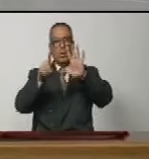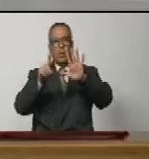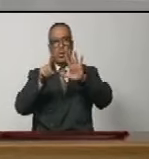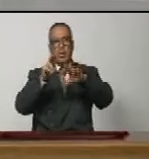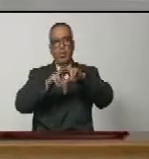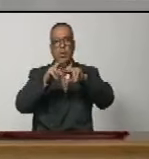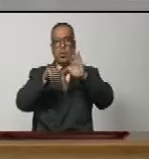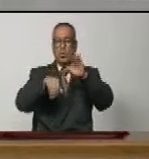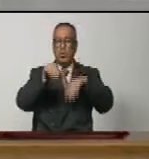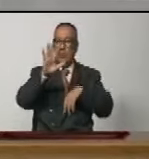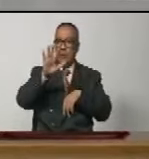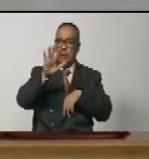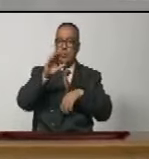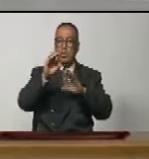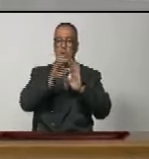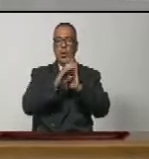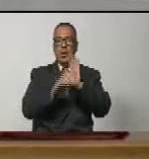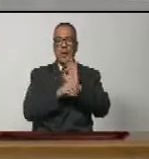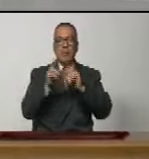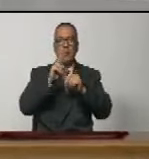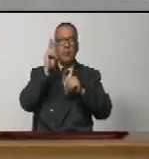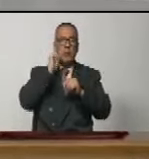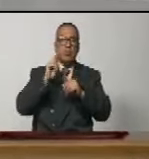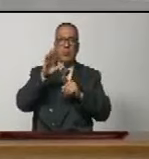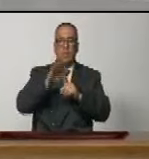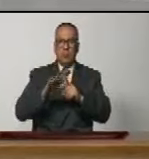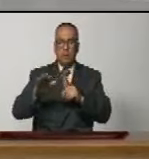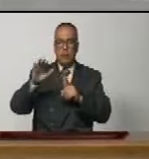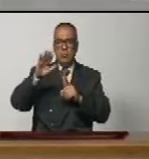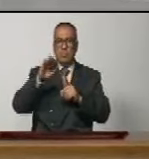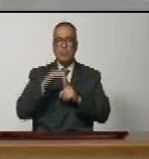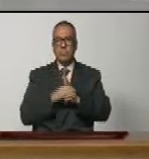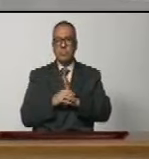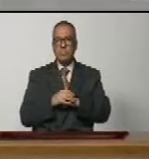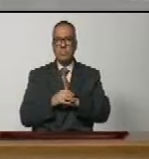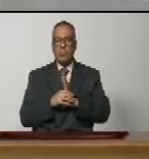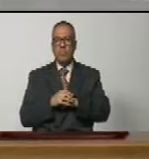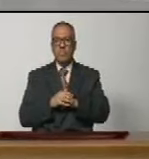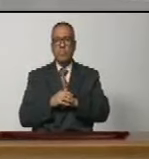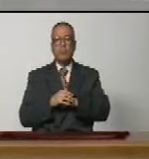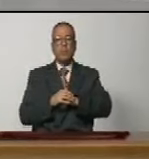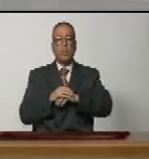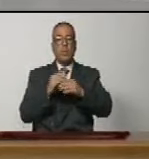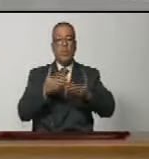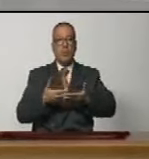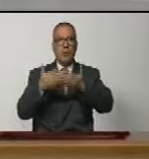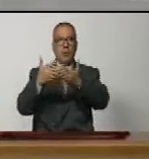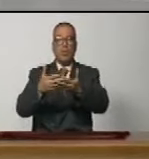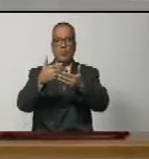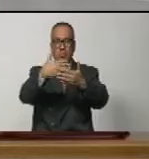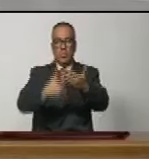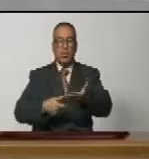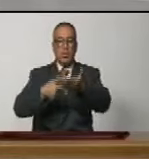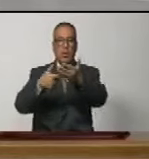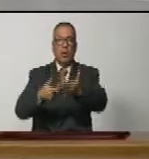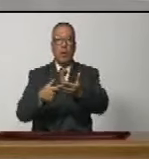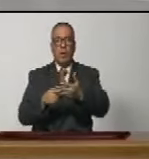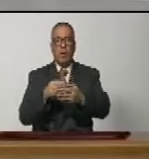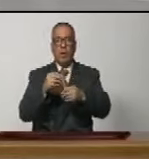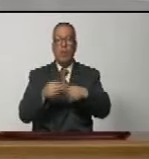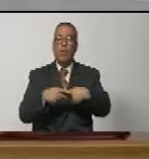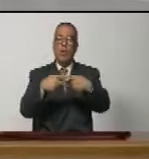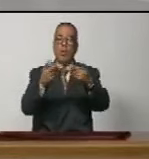236, numeral 15 de la Constitución de la República Bolivariana de Venezuela. Se remite a la Gaceta Oficial a los fines